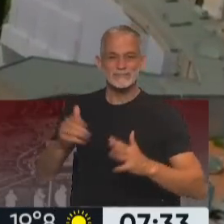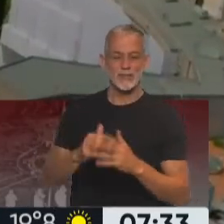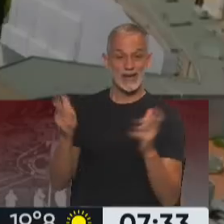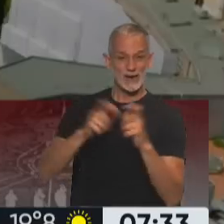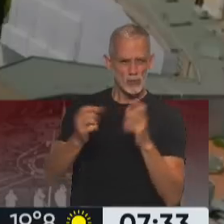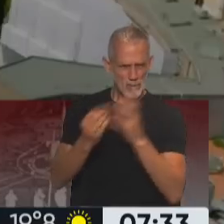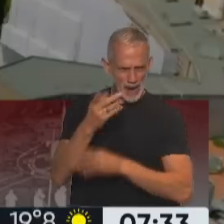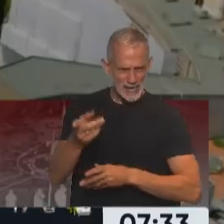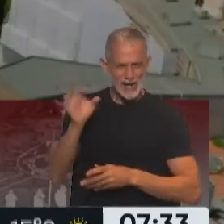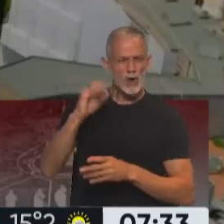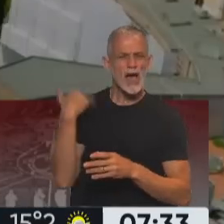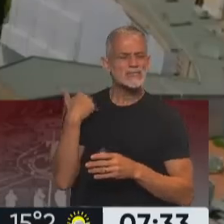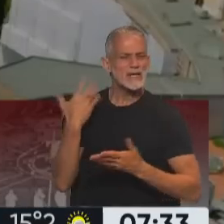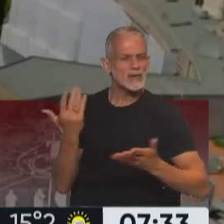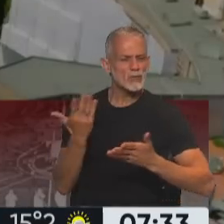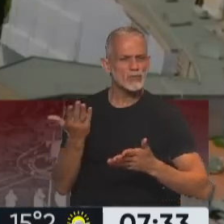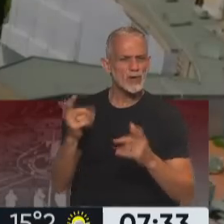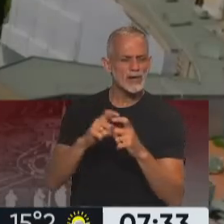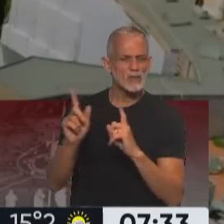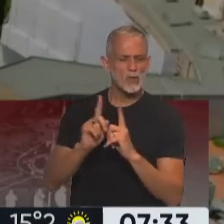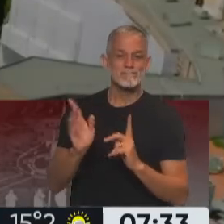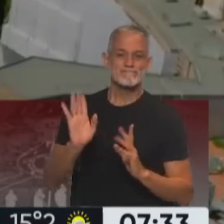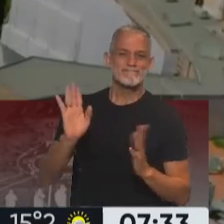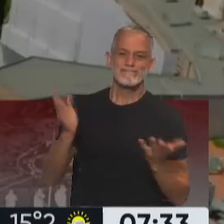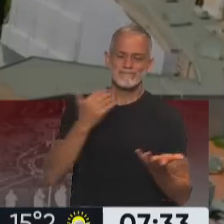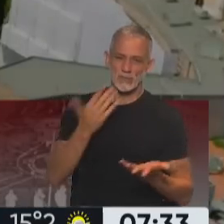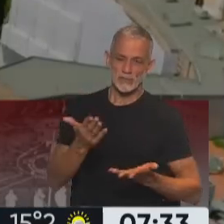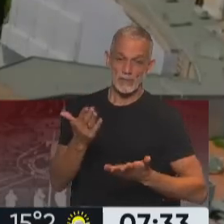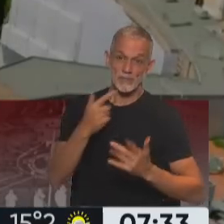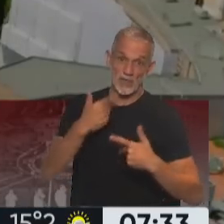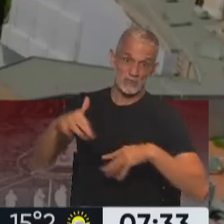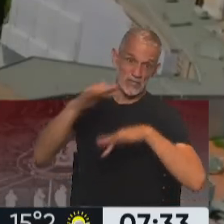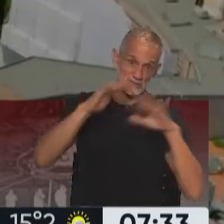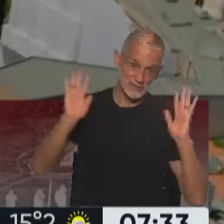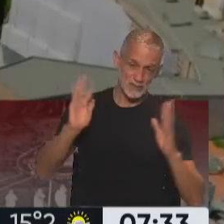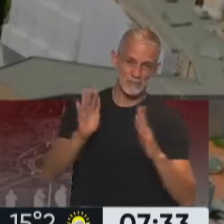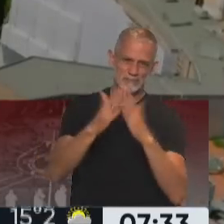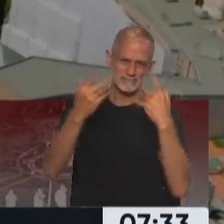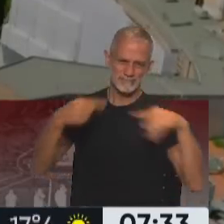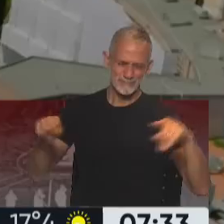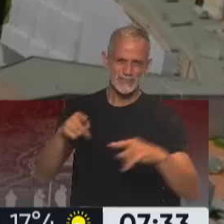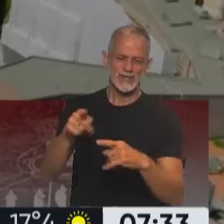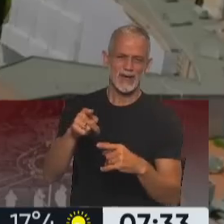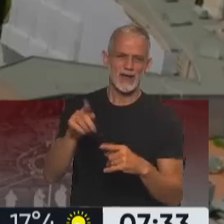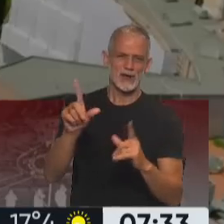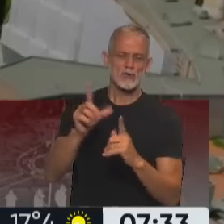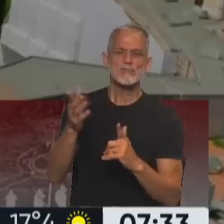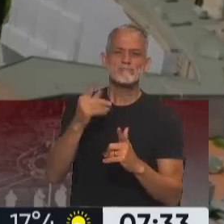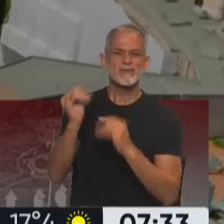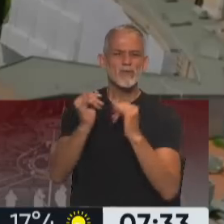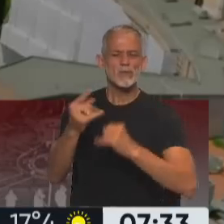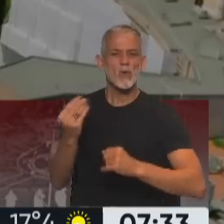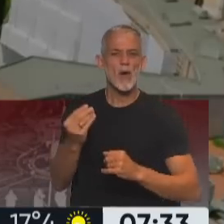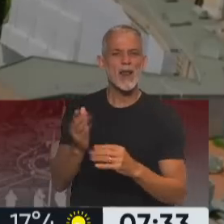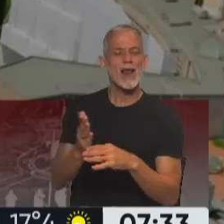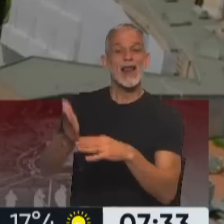mañana o ayer a última hora? No se sabe. Antes lo que dicen al menos los medios de comunicación que vienen informando,